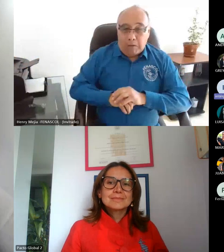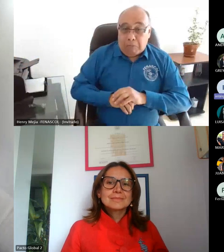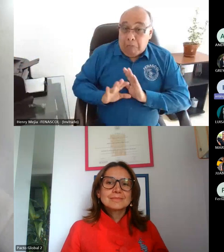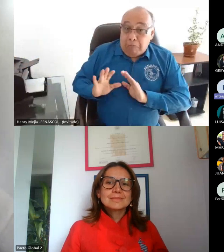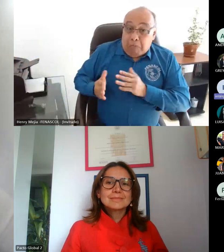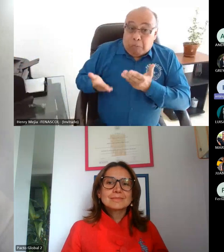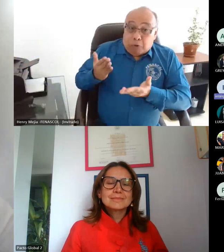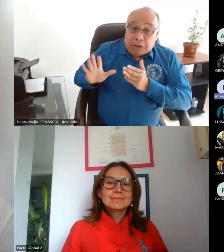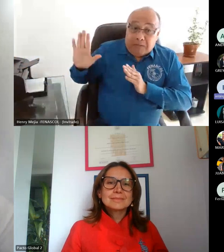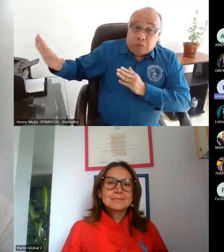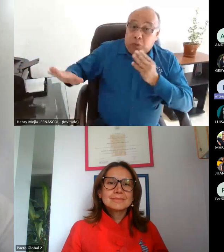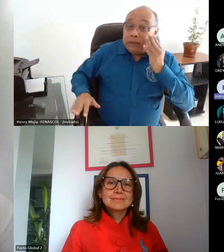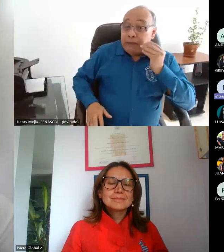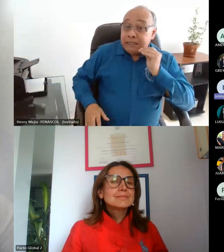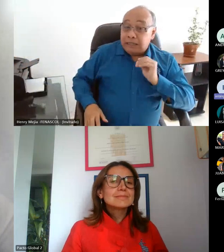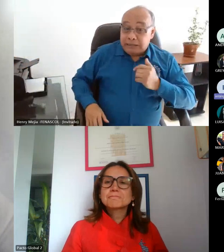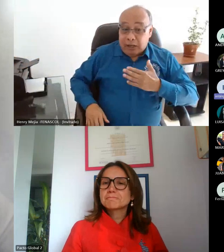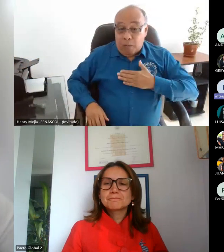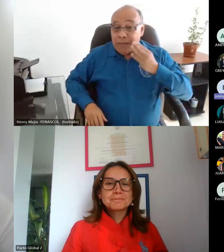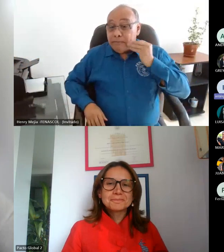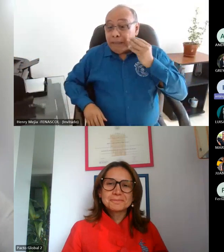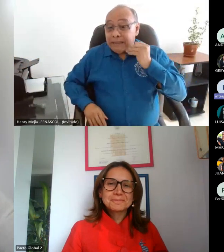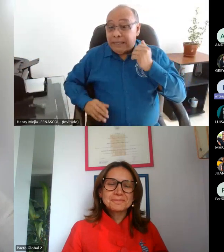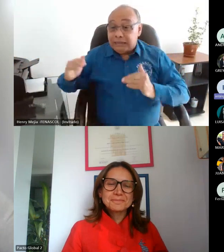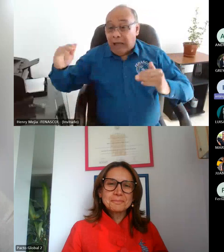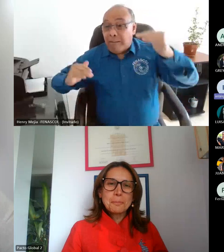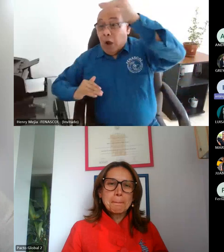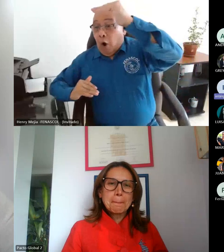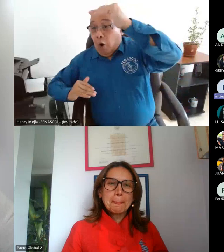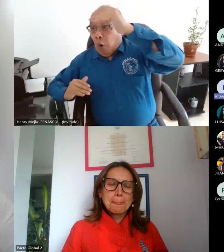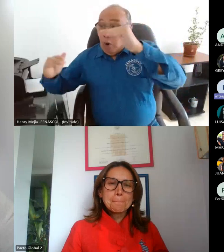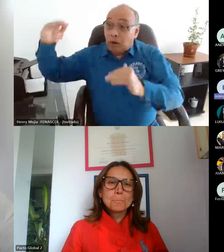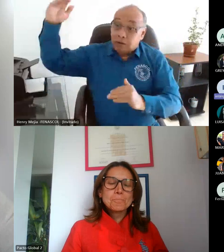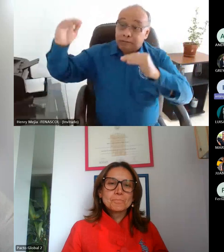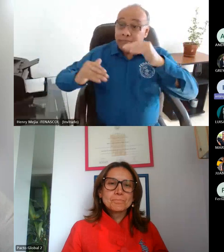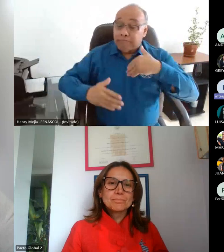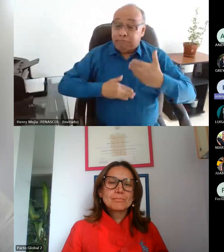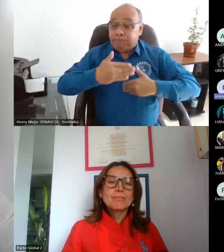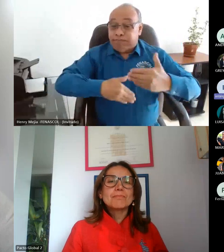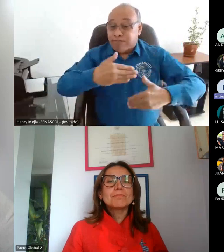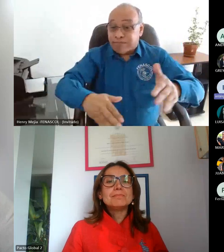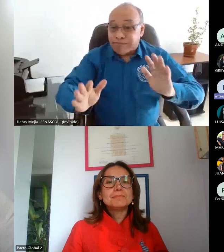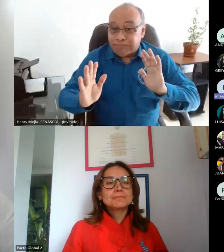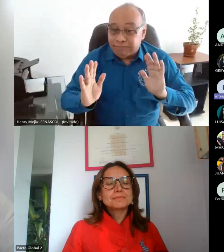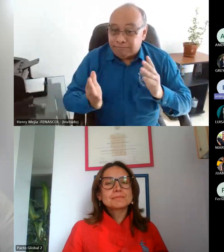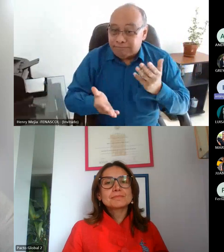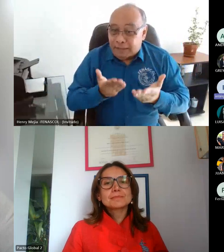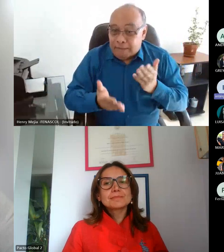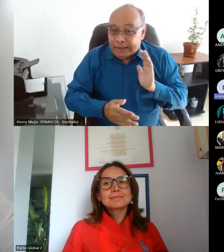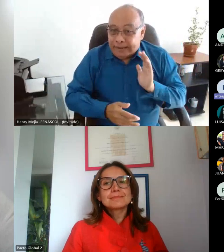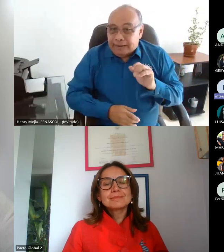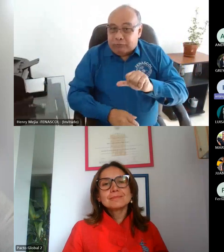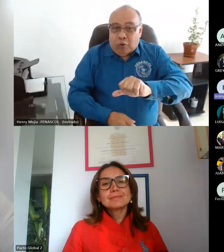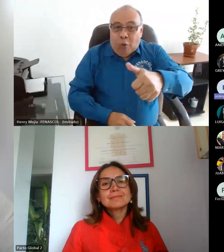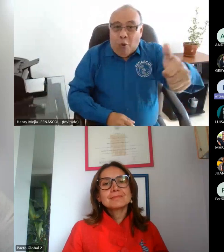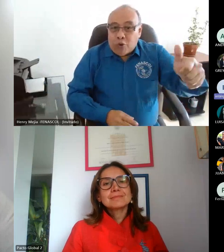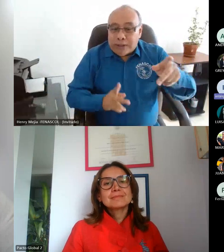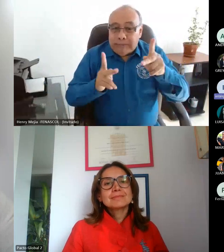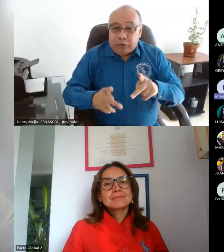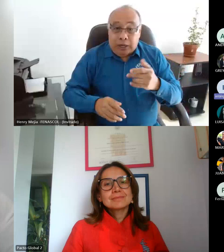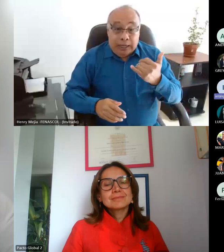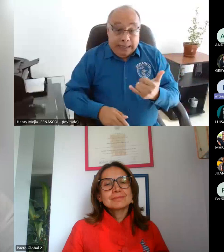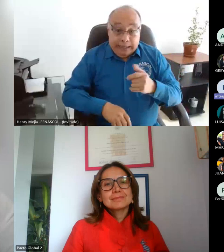soy menos que otro administrador de empresas no eh él tendrá su experiencia y yo tengo mi experiencia y a